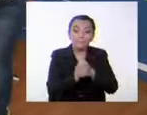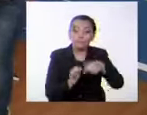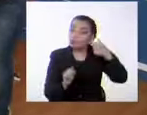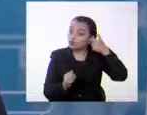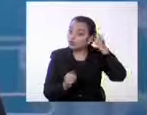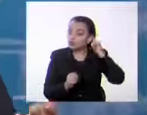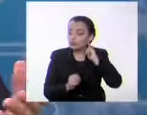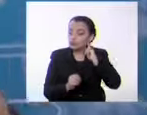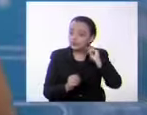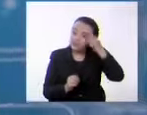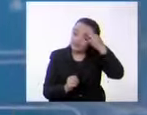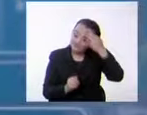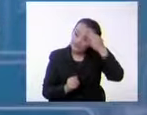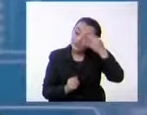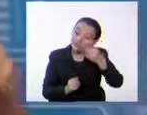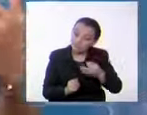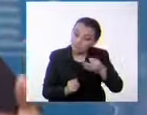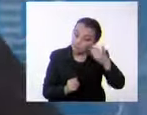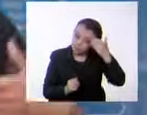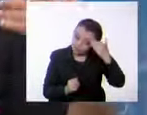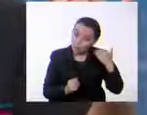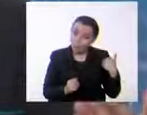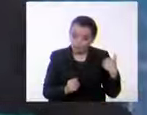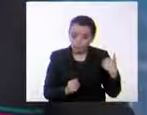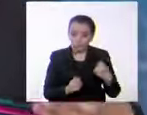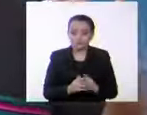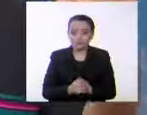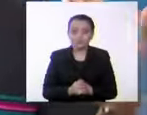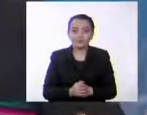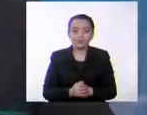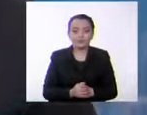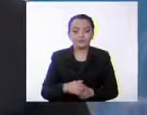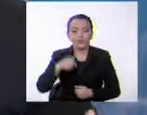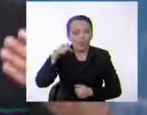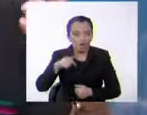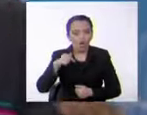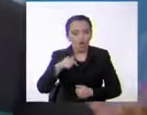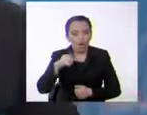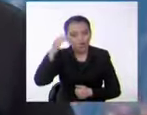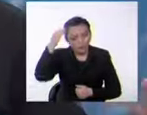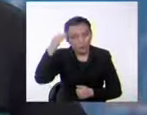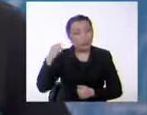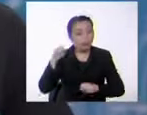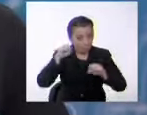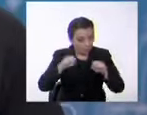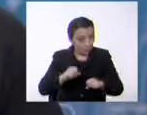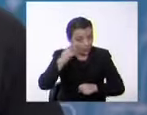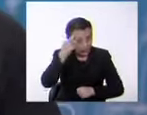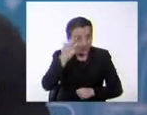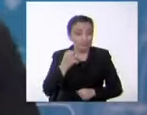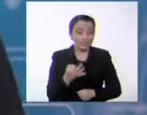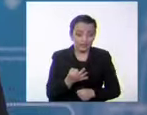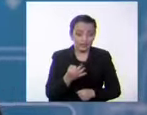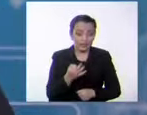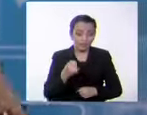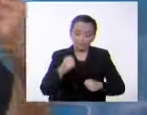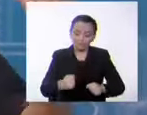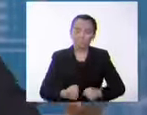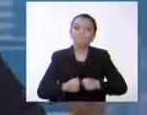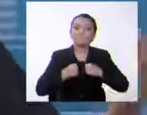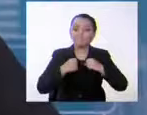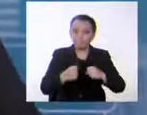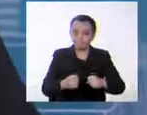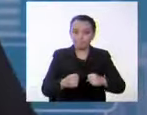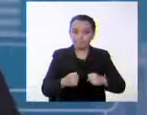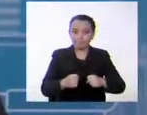de decidir. Y eso es Decidir. importante, seguir transformando y seguir cambiando, seguirles dando los elementos empoderando para que ellas